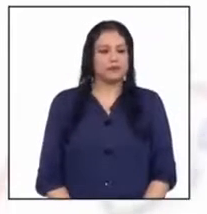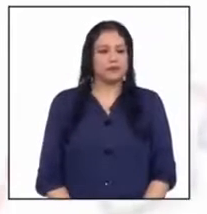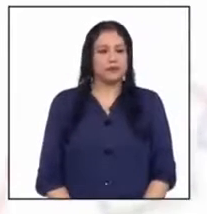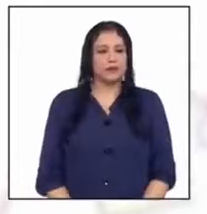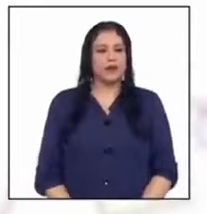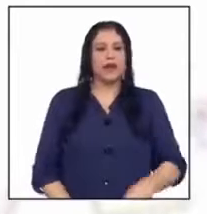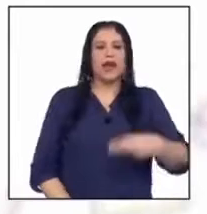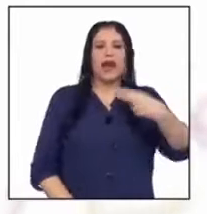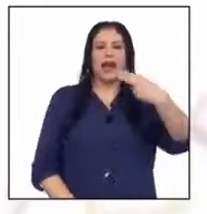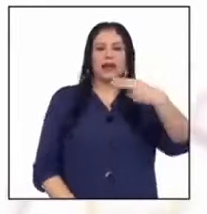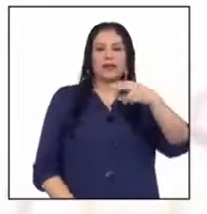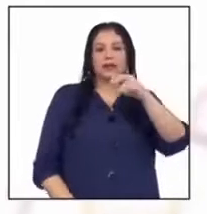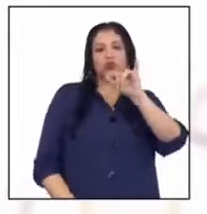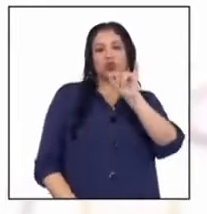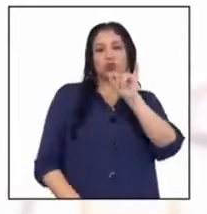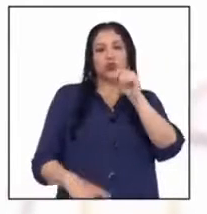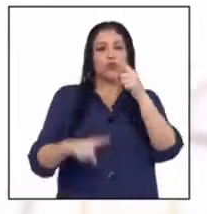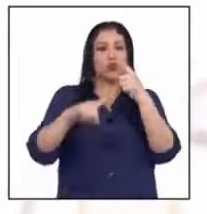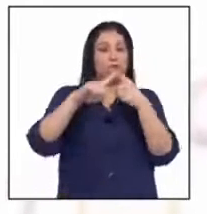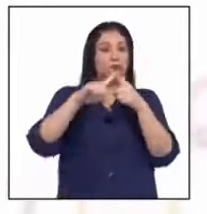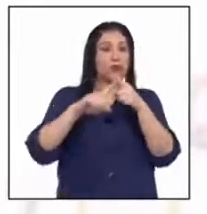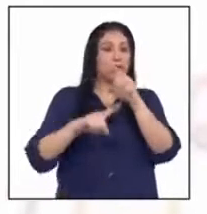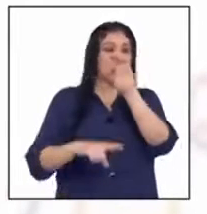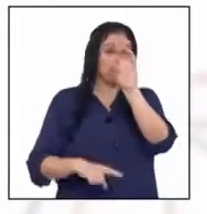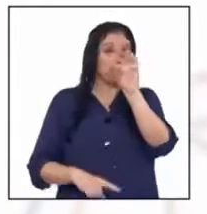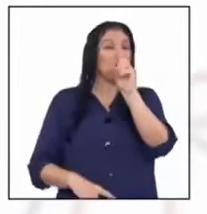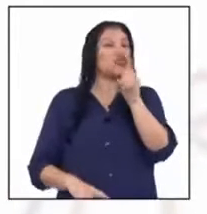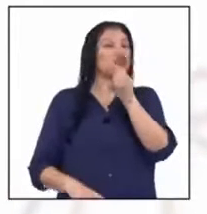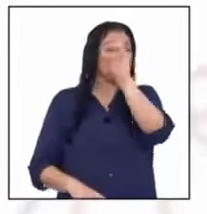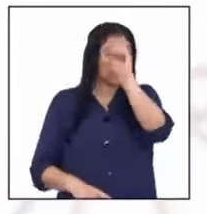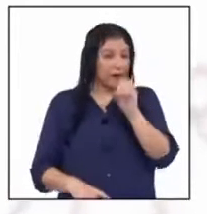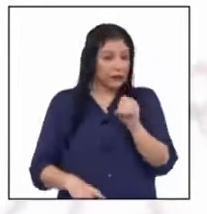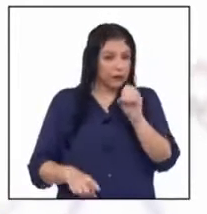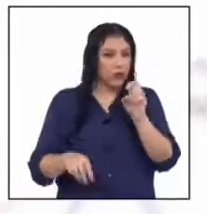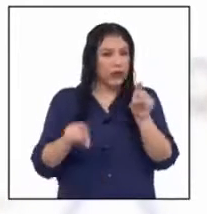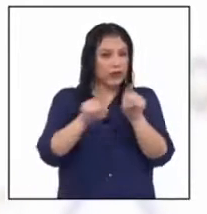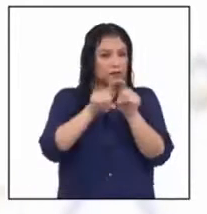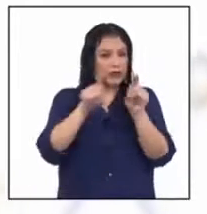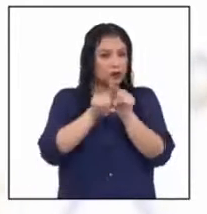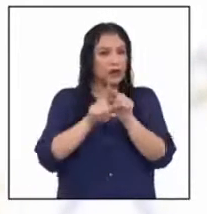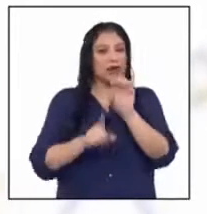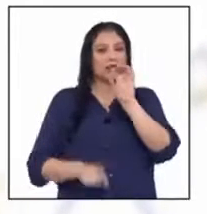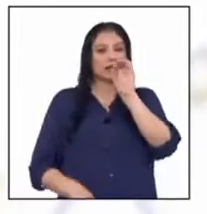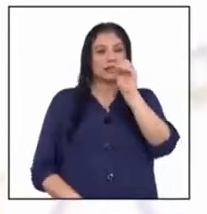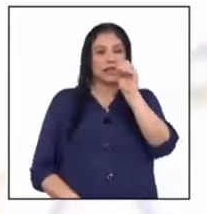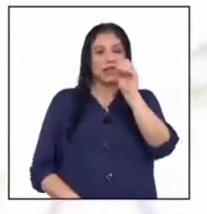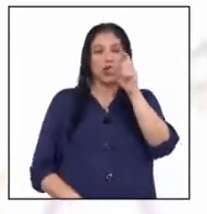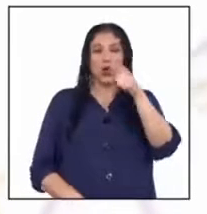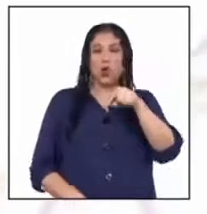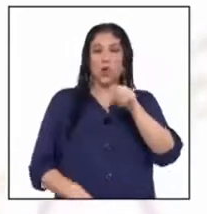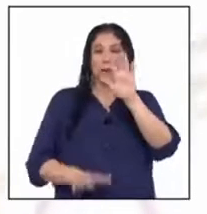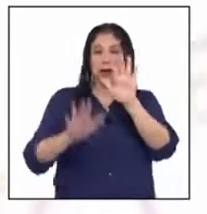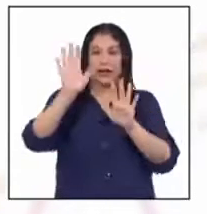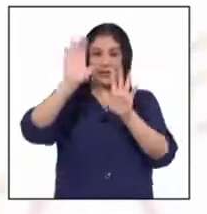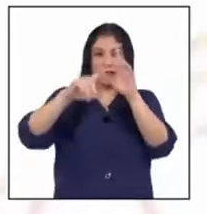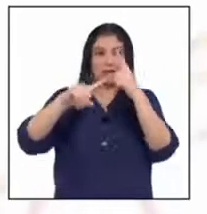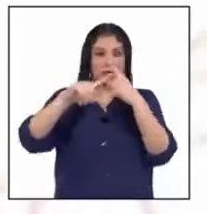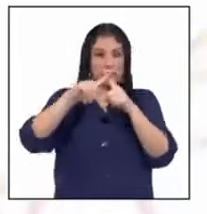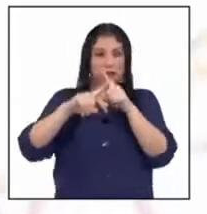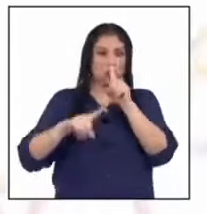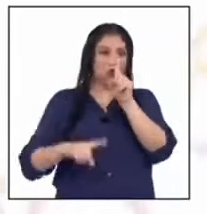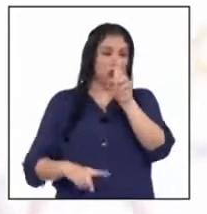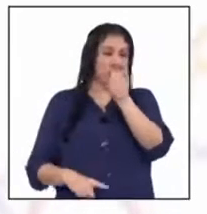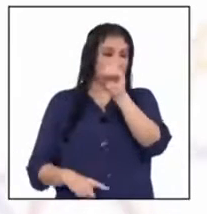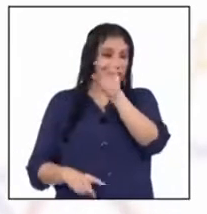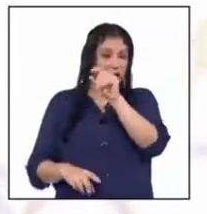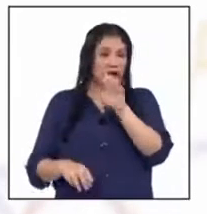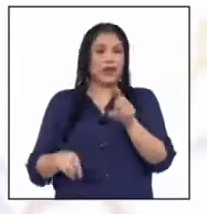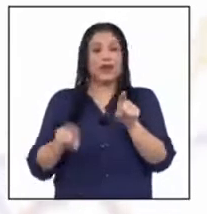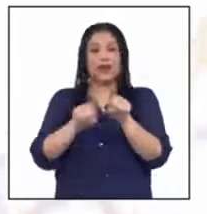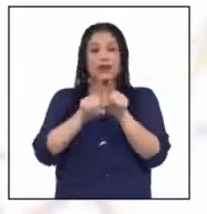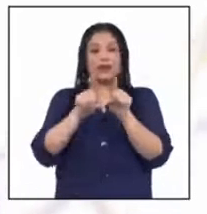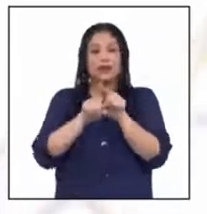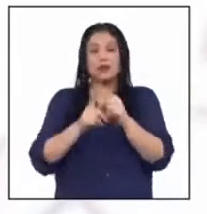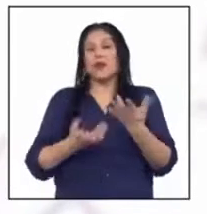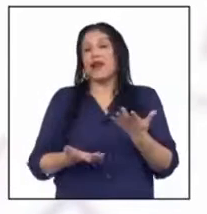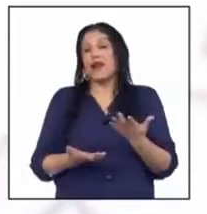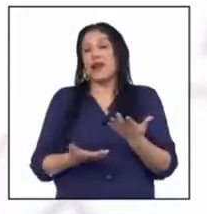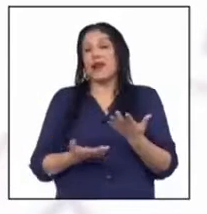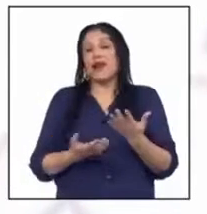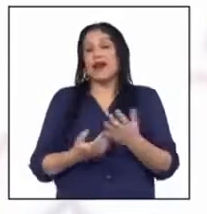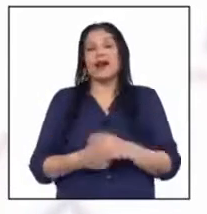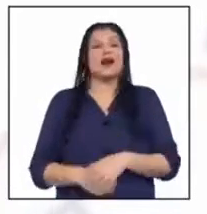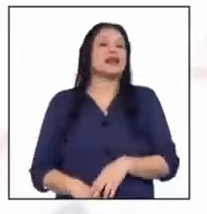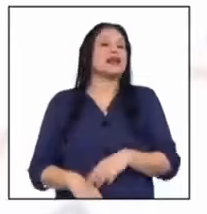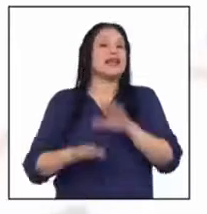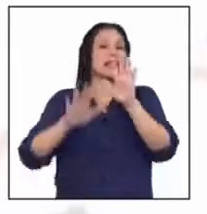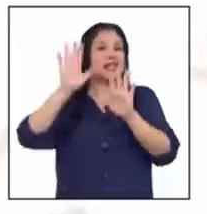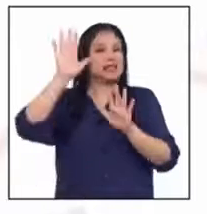h sub 1% es igual a 0,15 por 100, obteniendo así h sub 1%